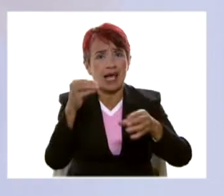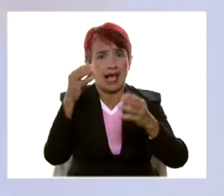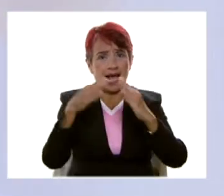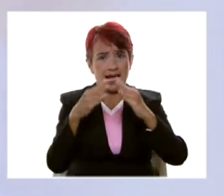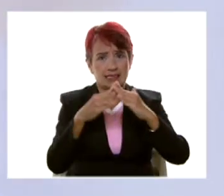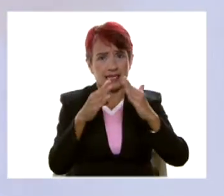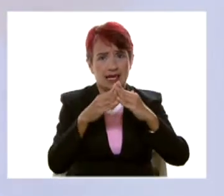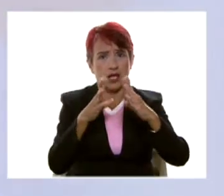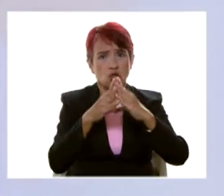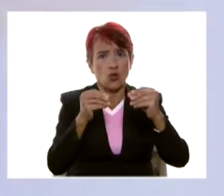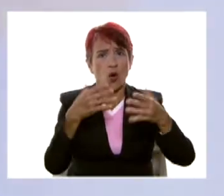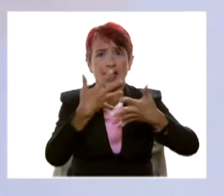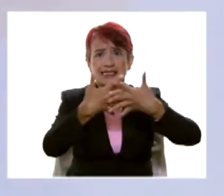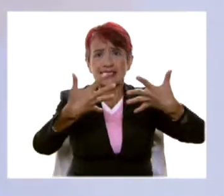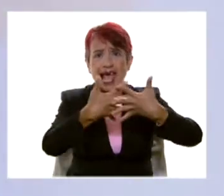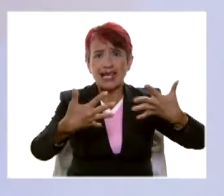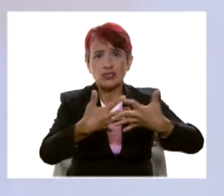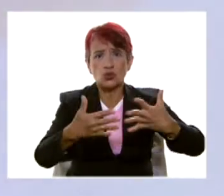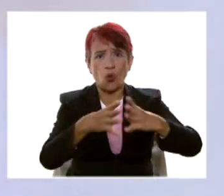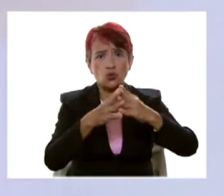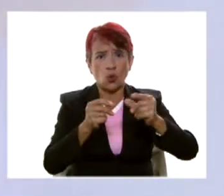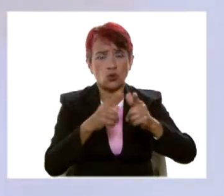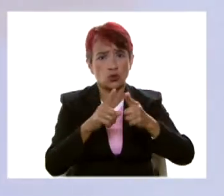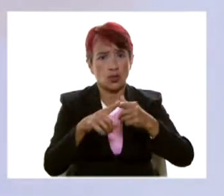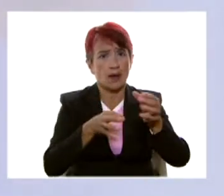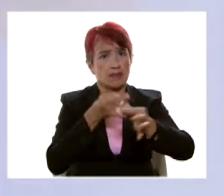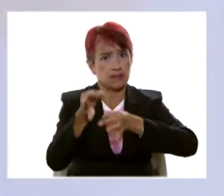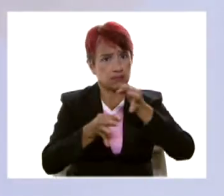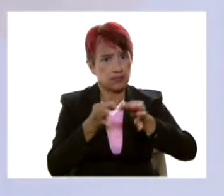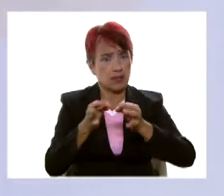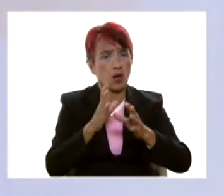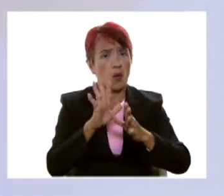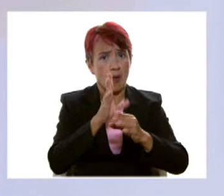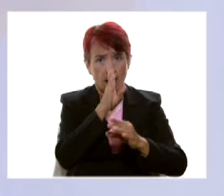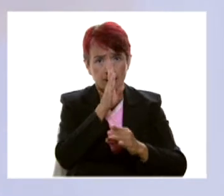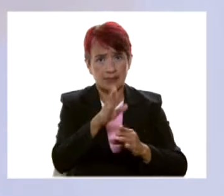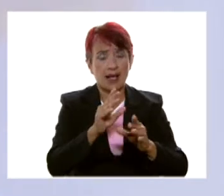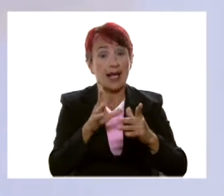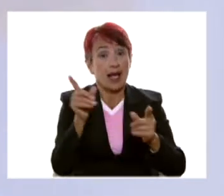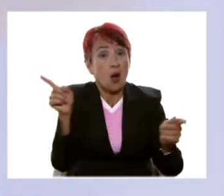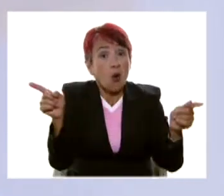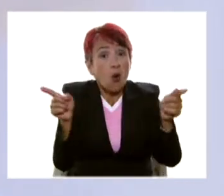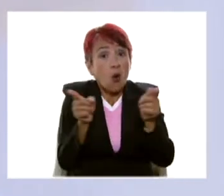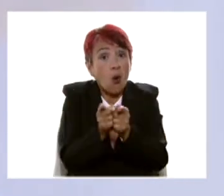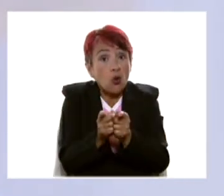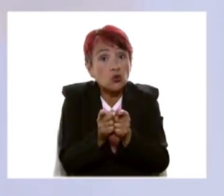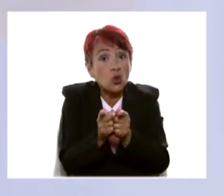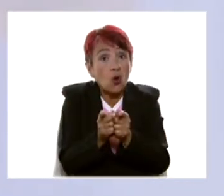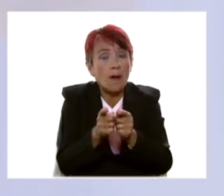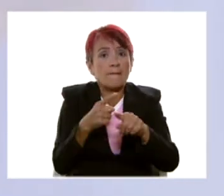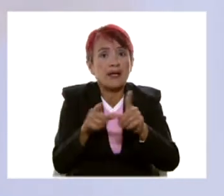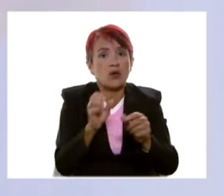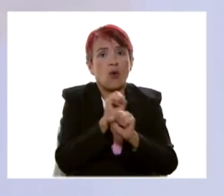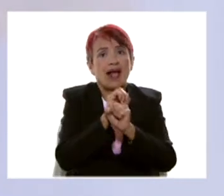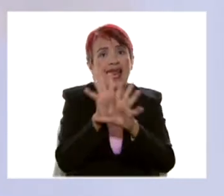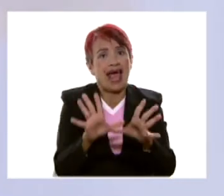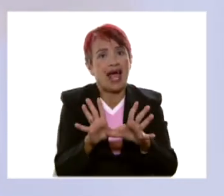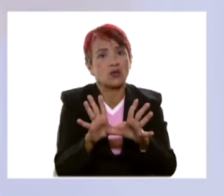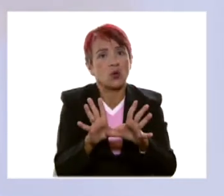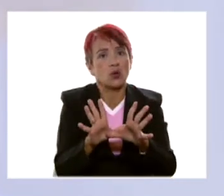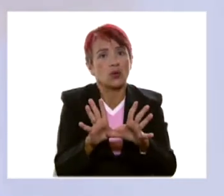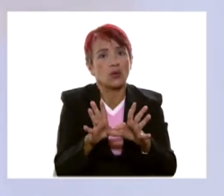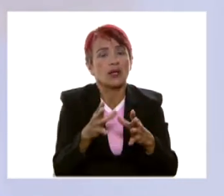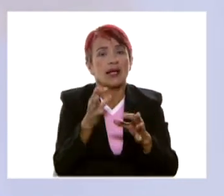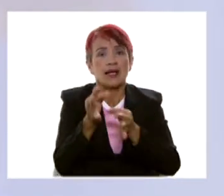y textos prácticamente son parecidos. ¿Por qué? Porque cuando yo hablo de lo conciso me está diciendo que tiene que ser breve, pero a la vez muy claro y muy